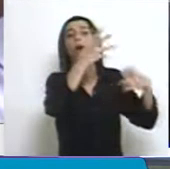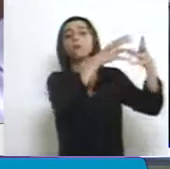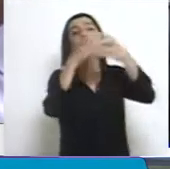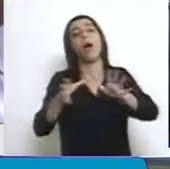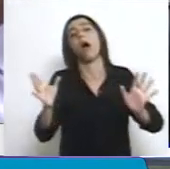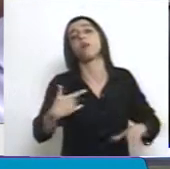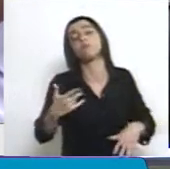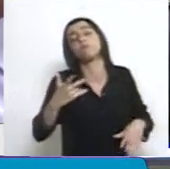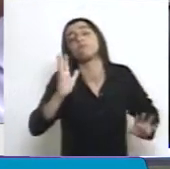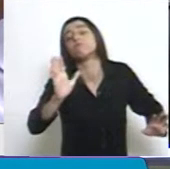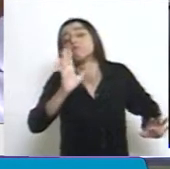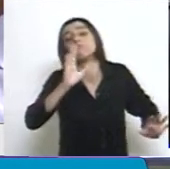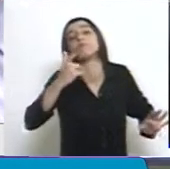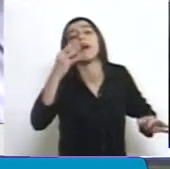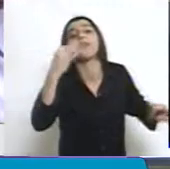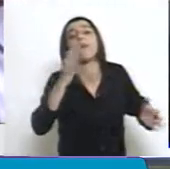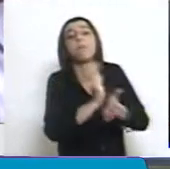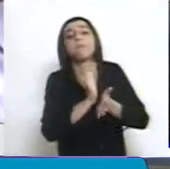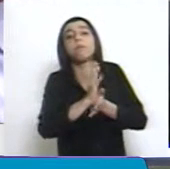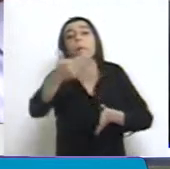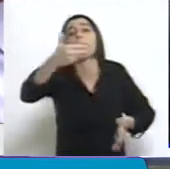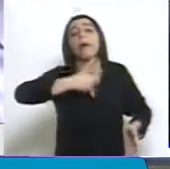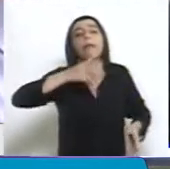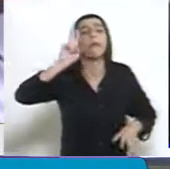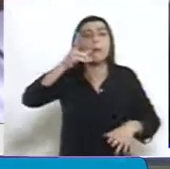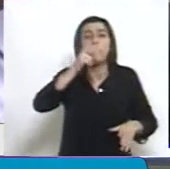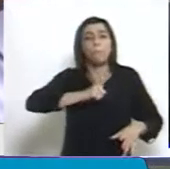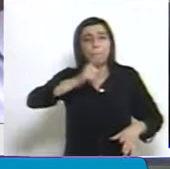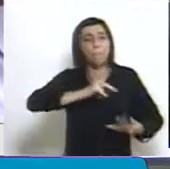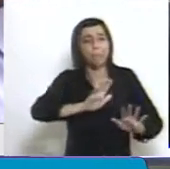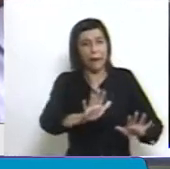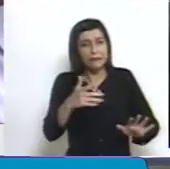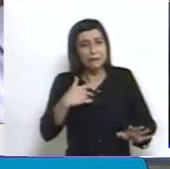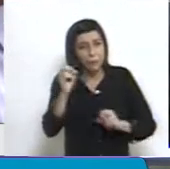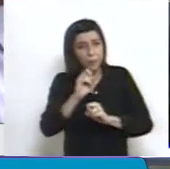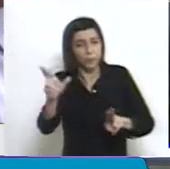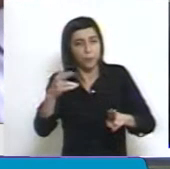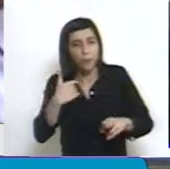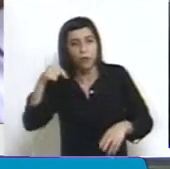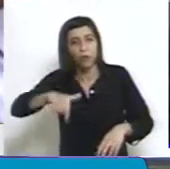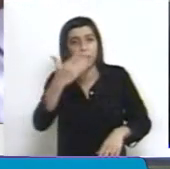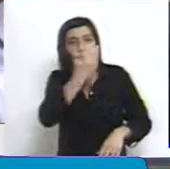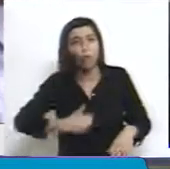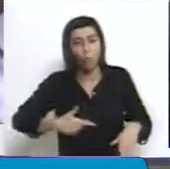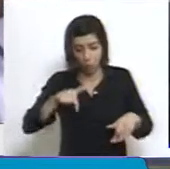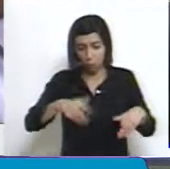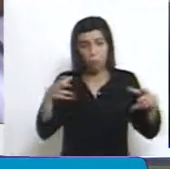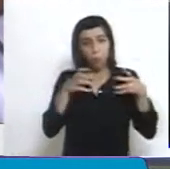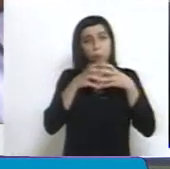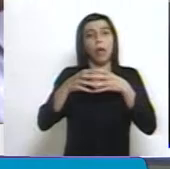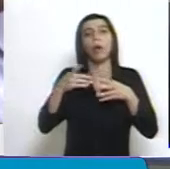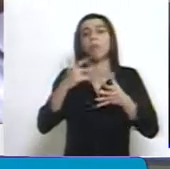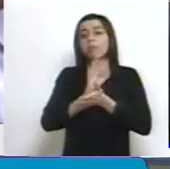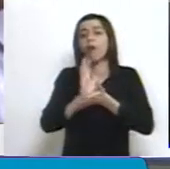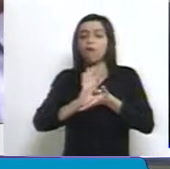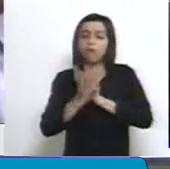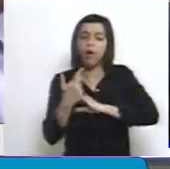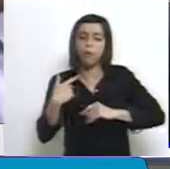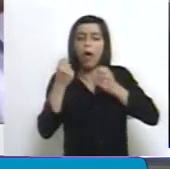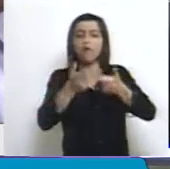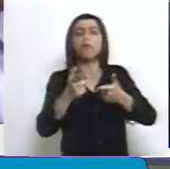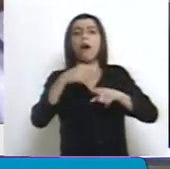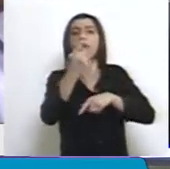mejor, señora Presidenta, peor aún, este gobierno pretende dejarle señalado al gobierno que viene el